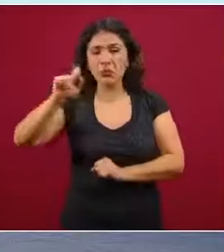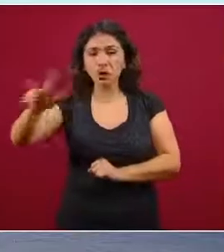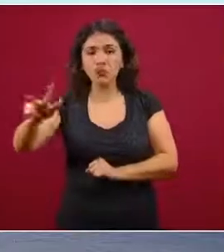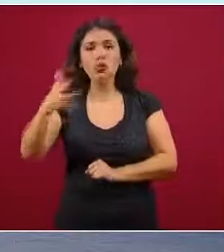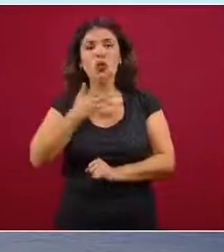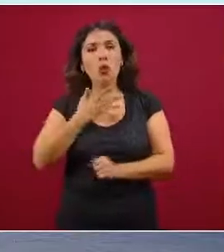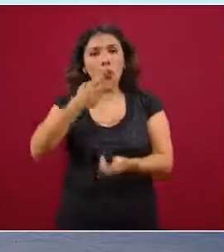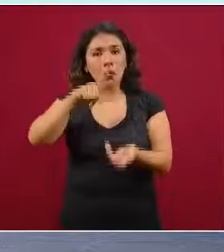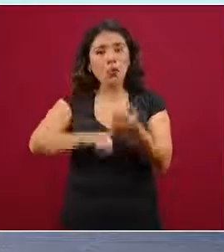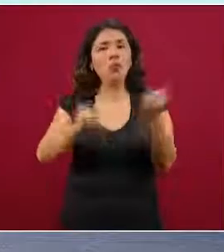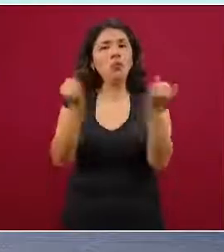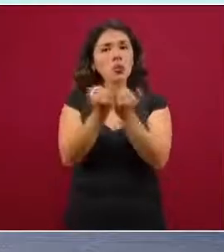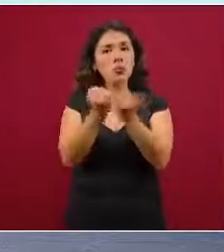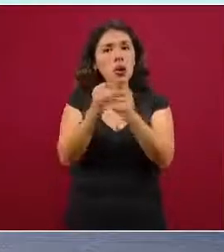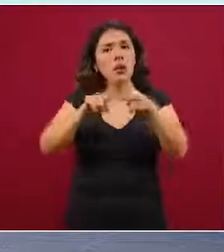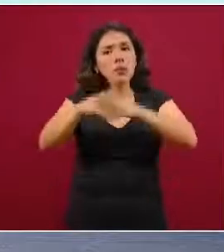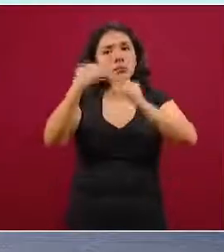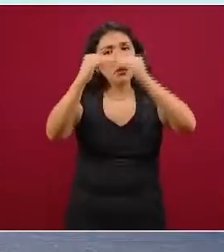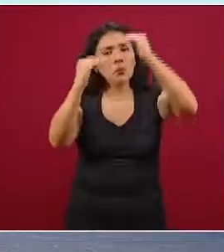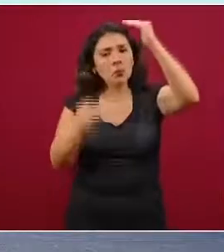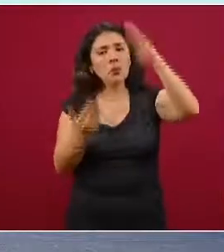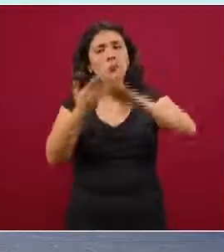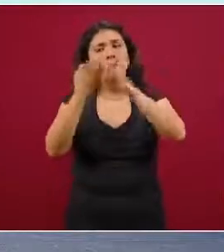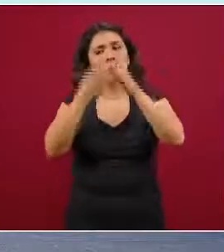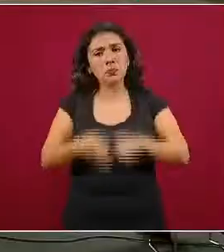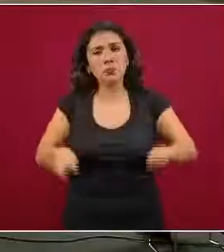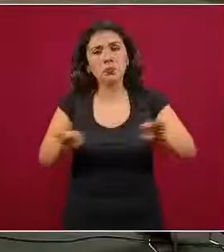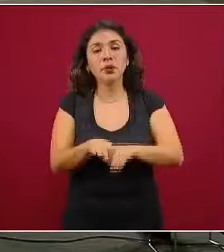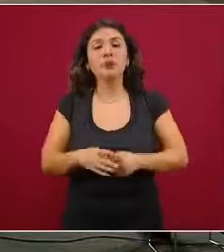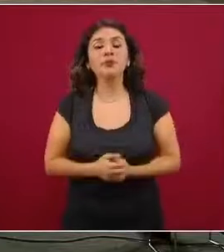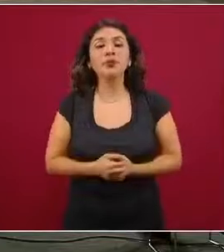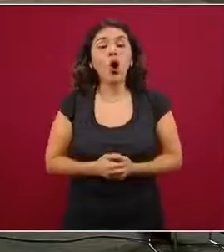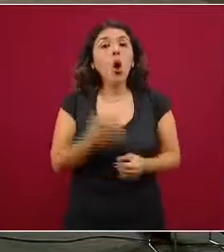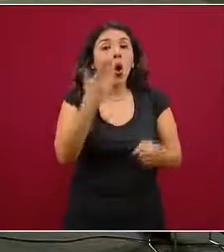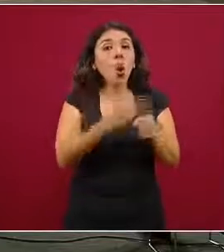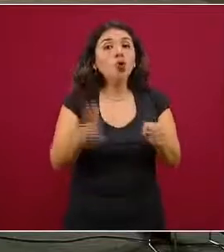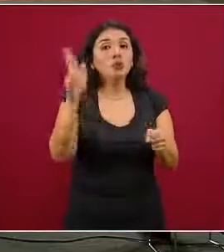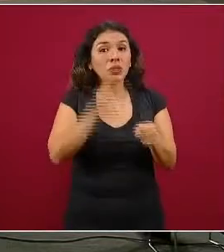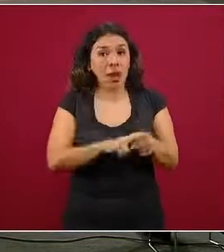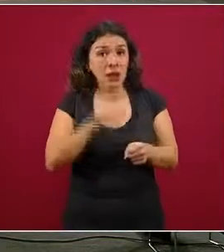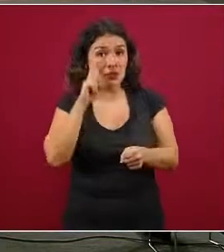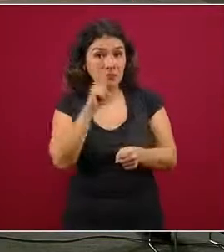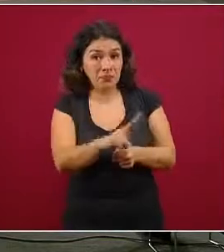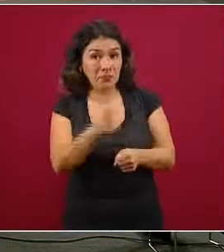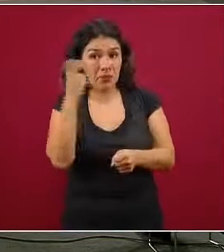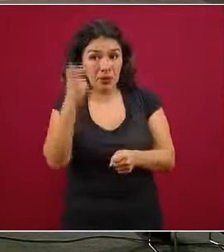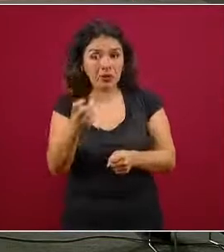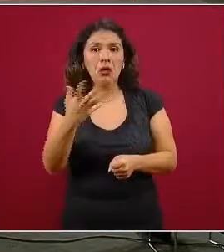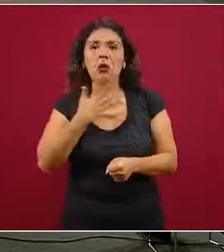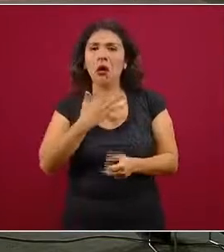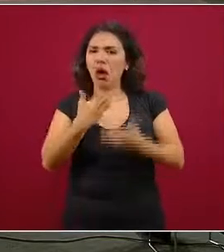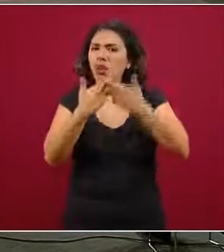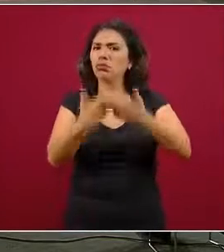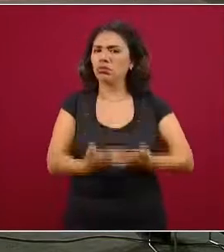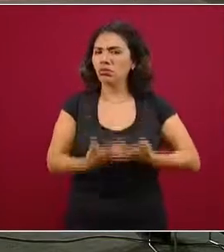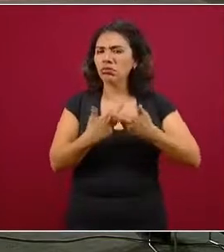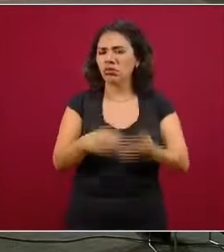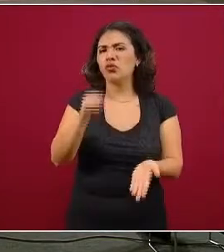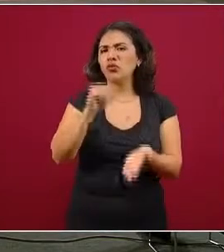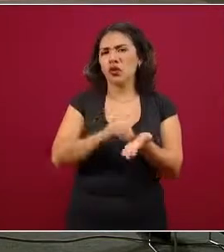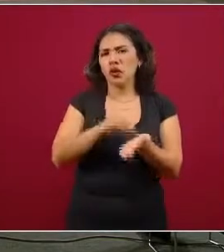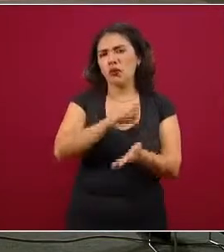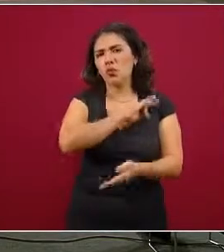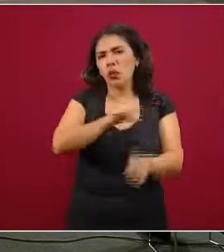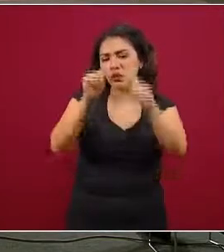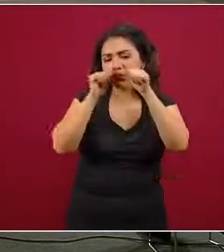con tendencias descendentes importantes. La ocupación hospitalaria en niveles que todavía permiten poder atender a